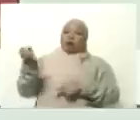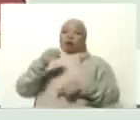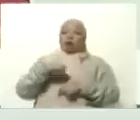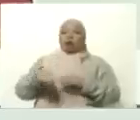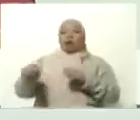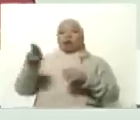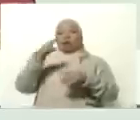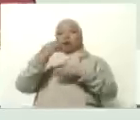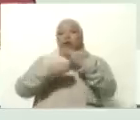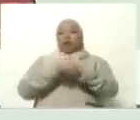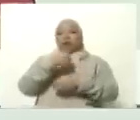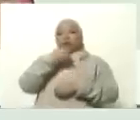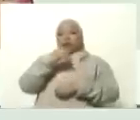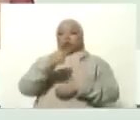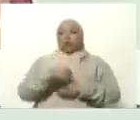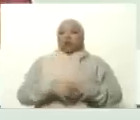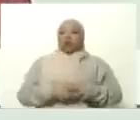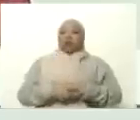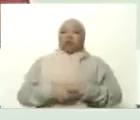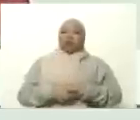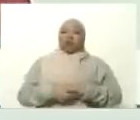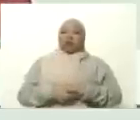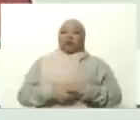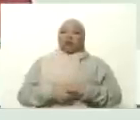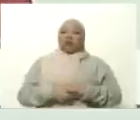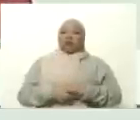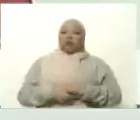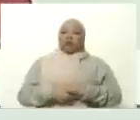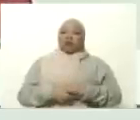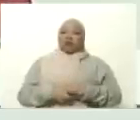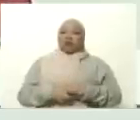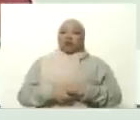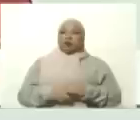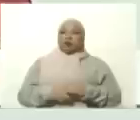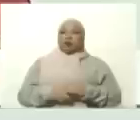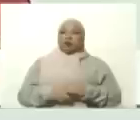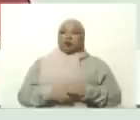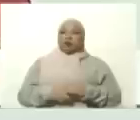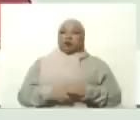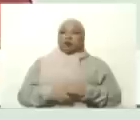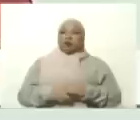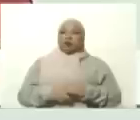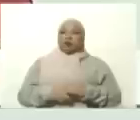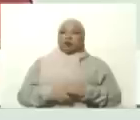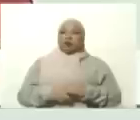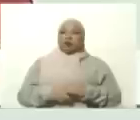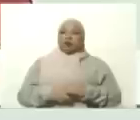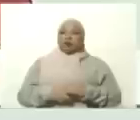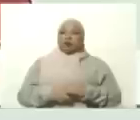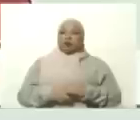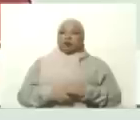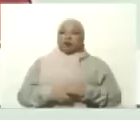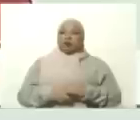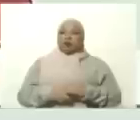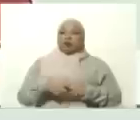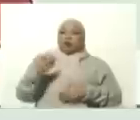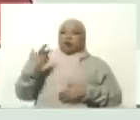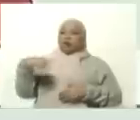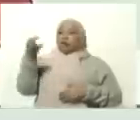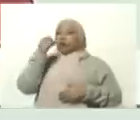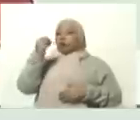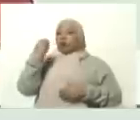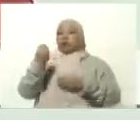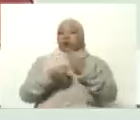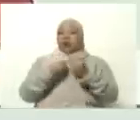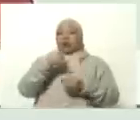nivel que ellos mismos se han impuesto, un nivel de sobreconsumo o de consumismo y un